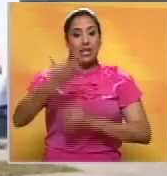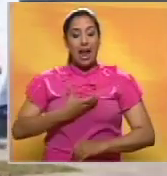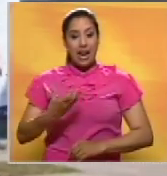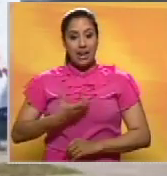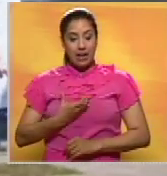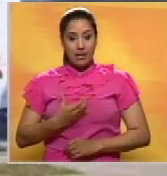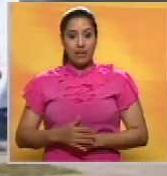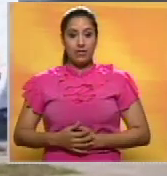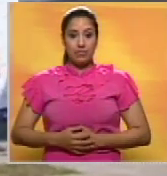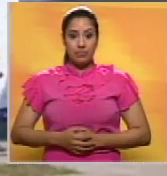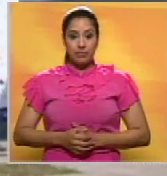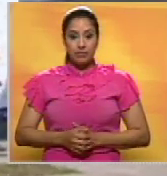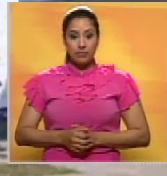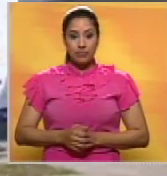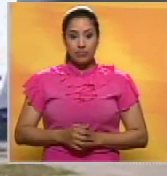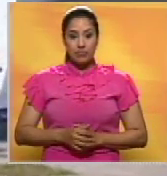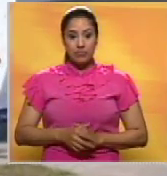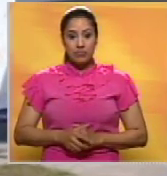alcaldía de San Cristóbal.